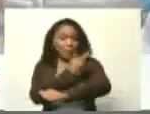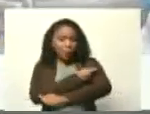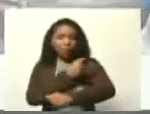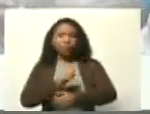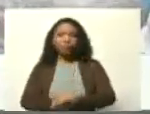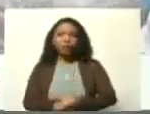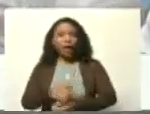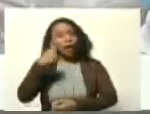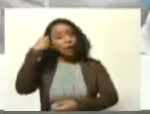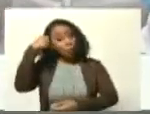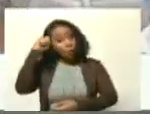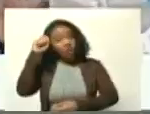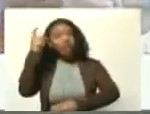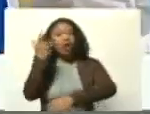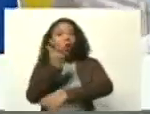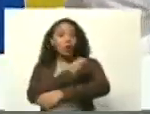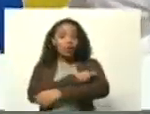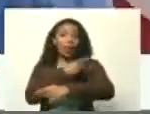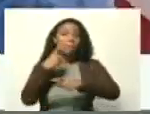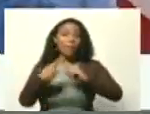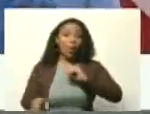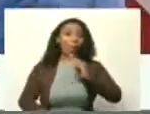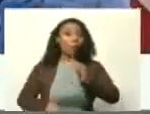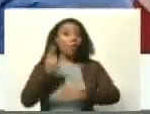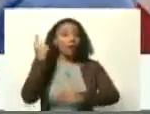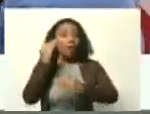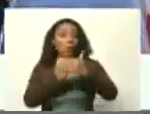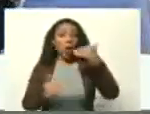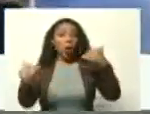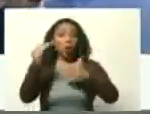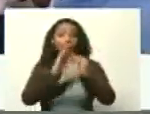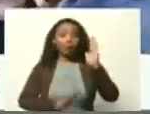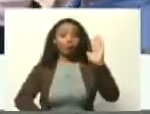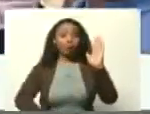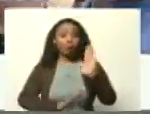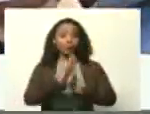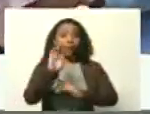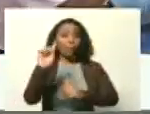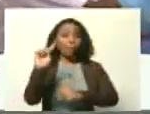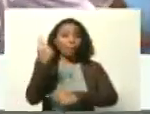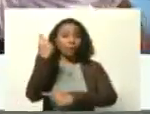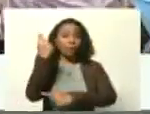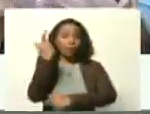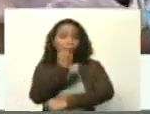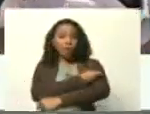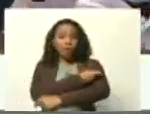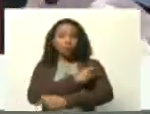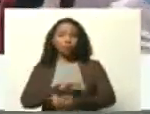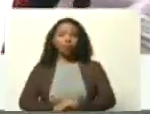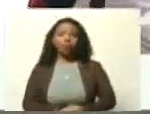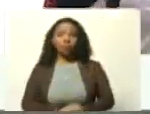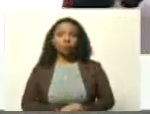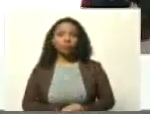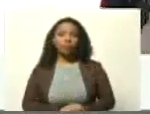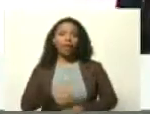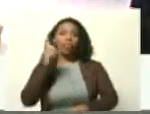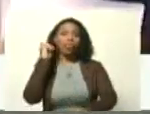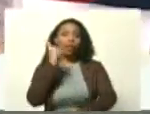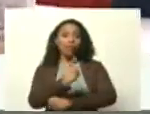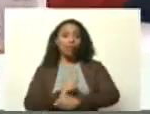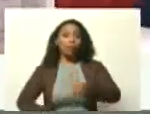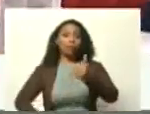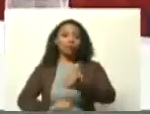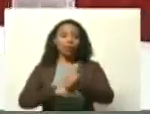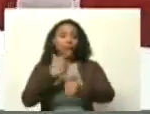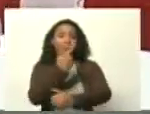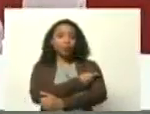recuerden, vacunarse. Pero una vez que hemos superado el esquema primario de vacunación, debemos reforzarnos